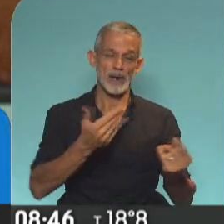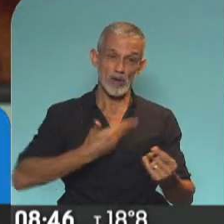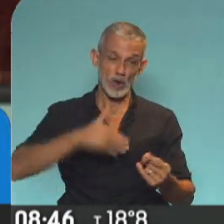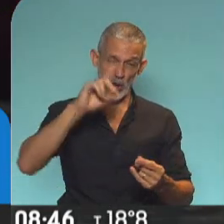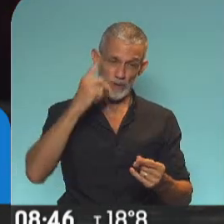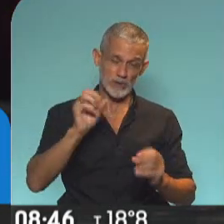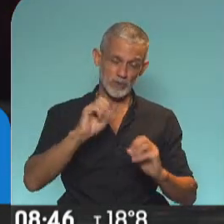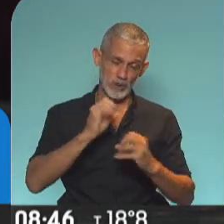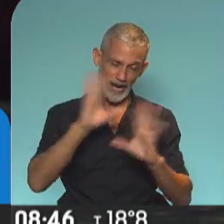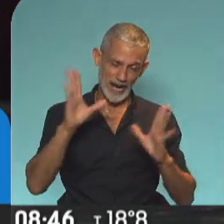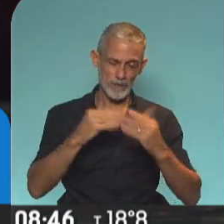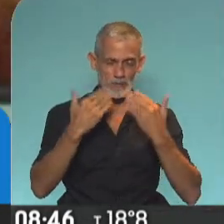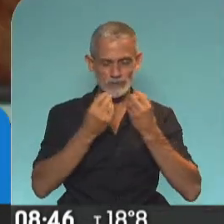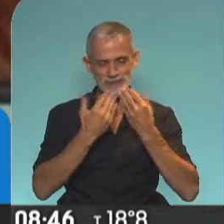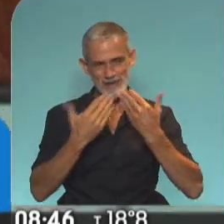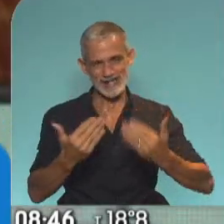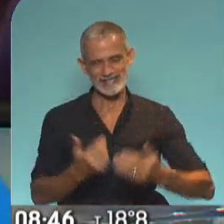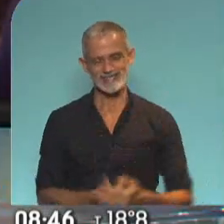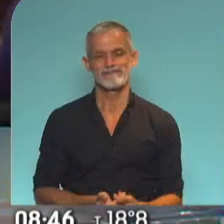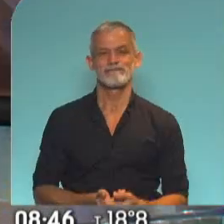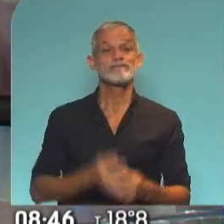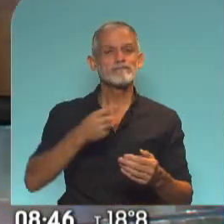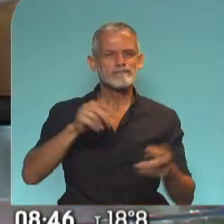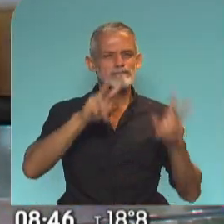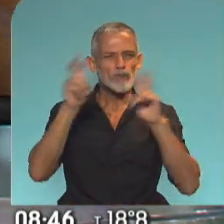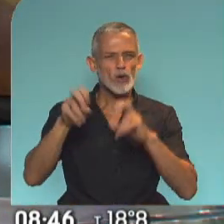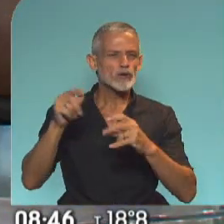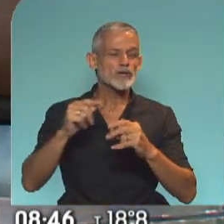lo decía, son los actores que existen, digamos, son los que hay. Tanto en materia de género como en materia ideológica, digo, porque